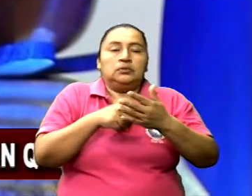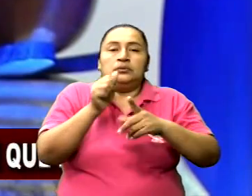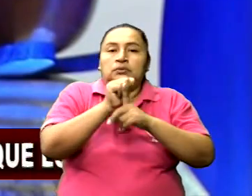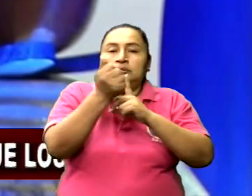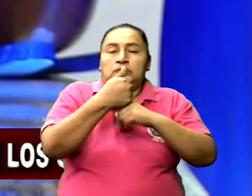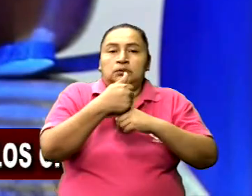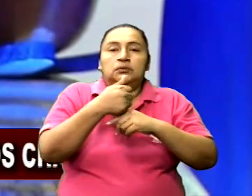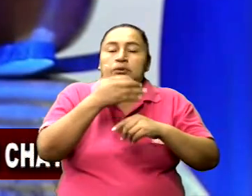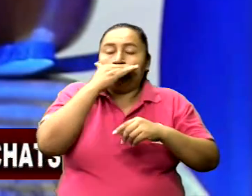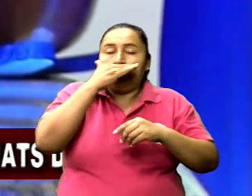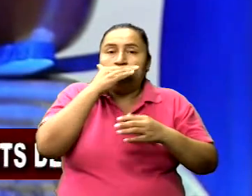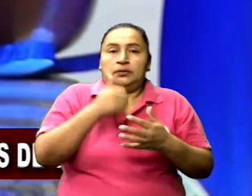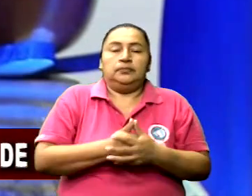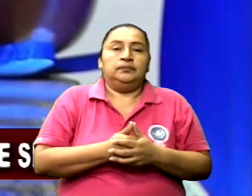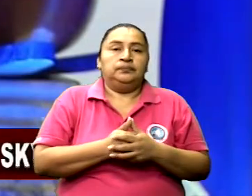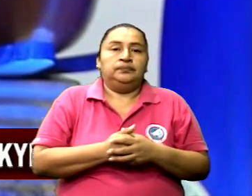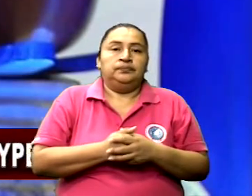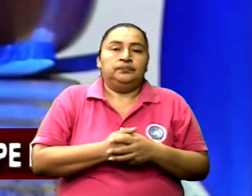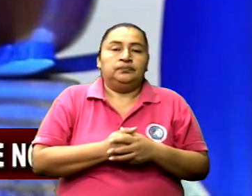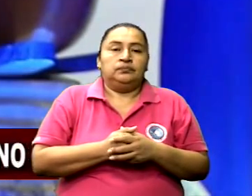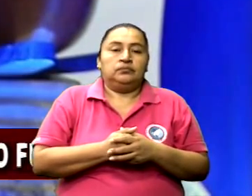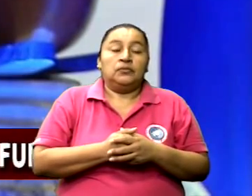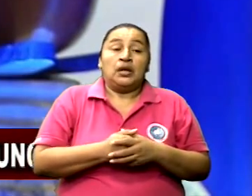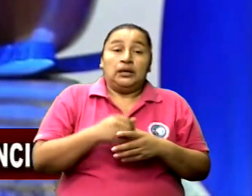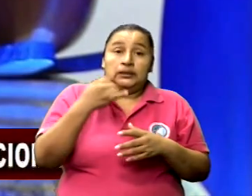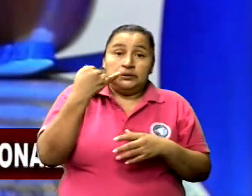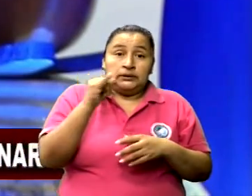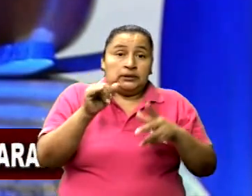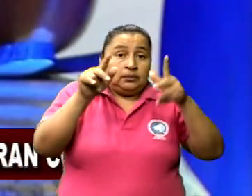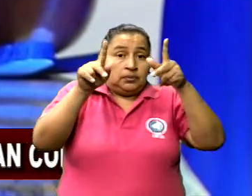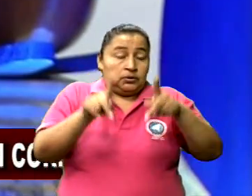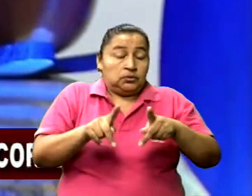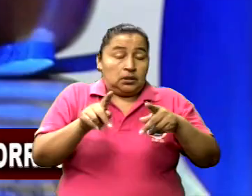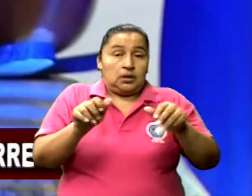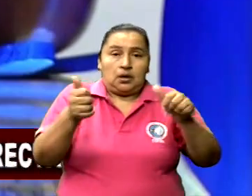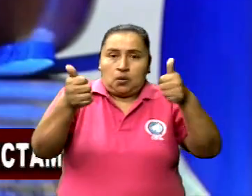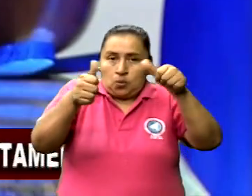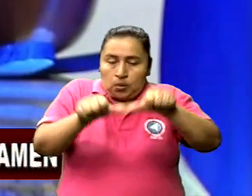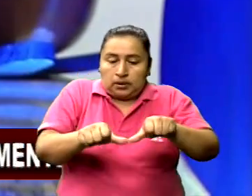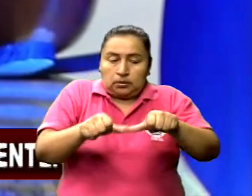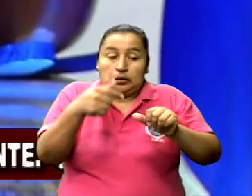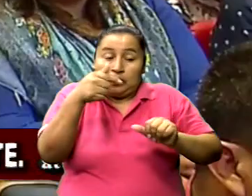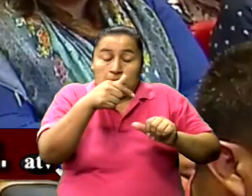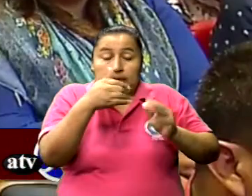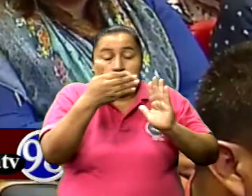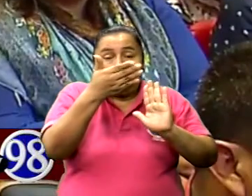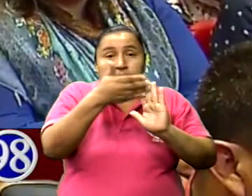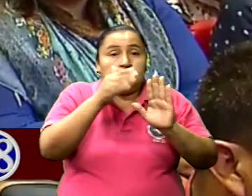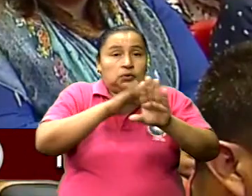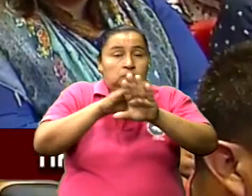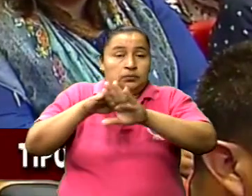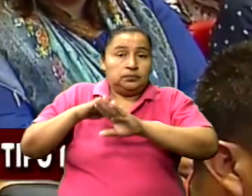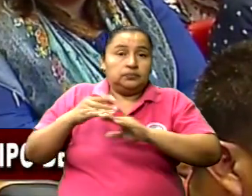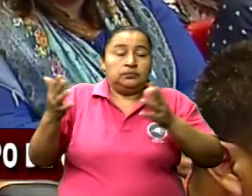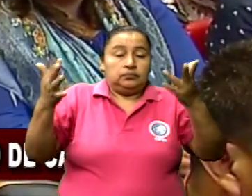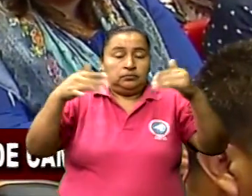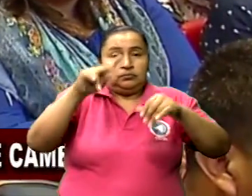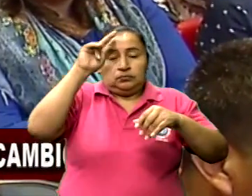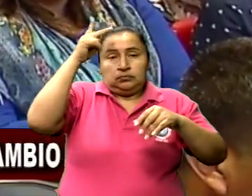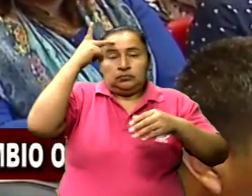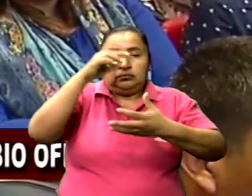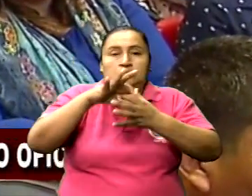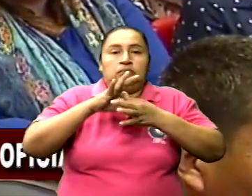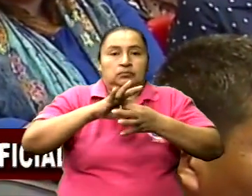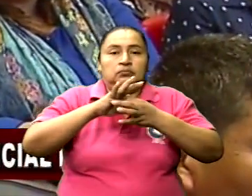Asamblea Sandinista. Los que están de acuerdo con esta convocatoria del Congreso para tratar la política de